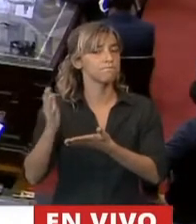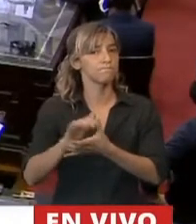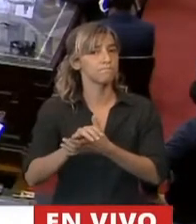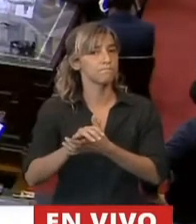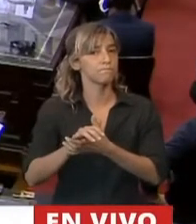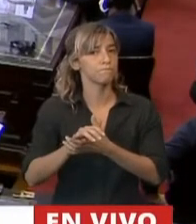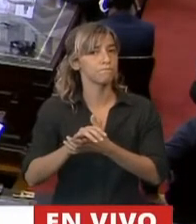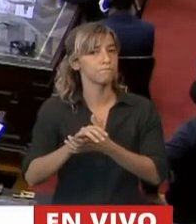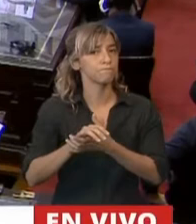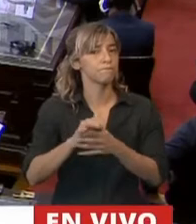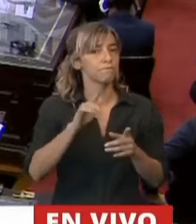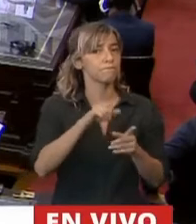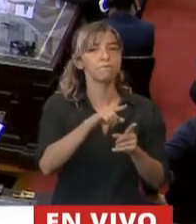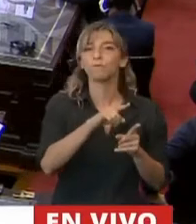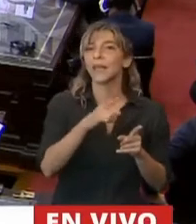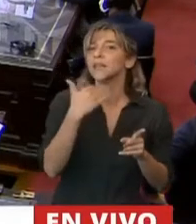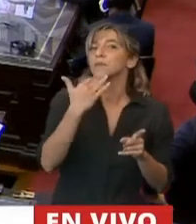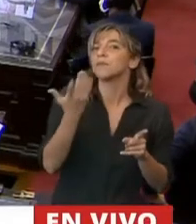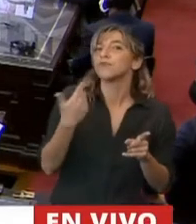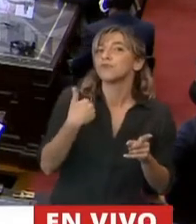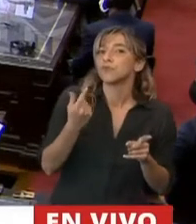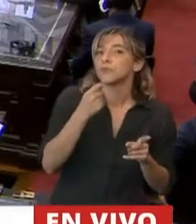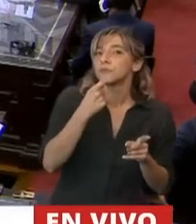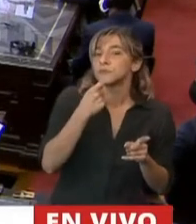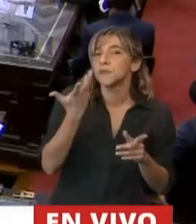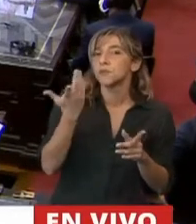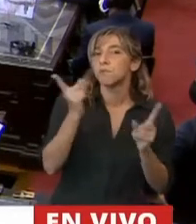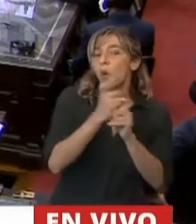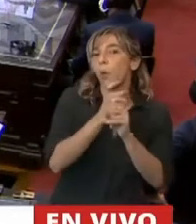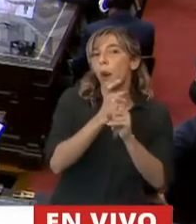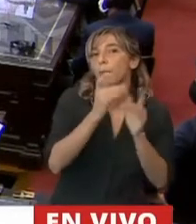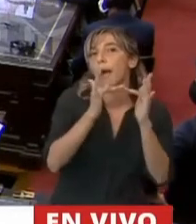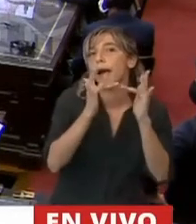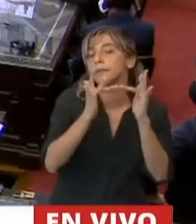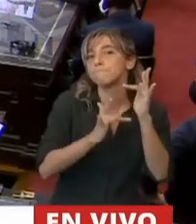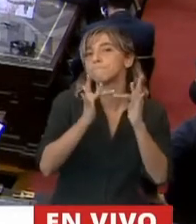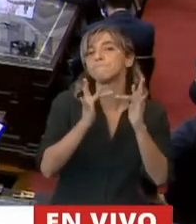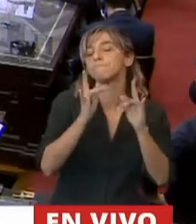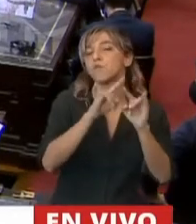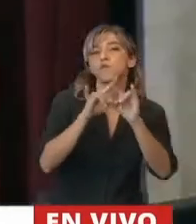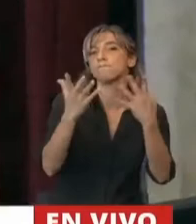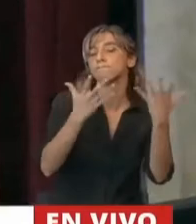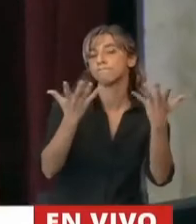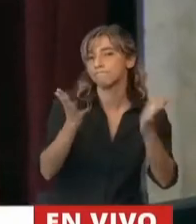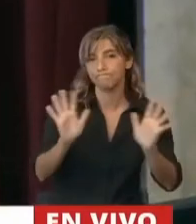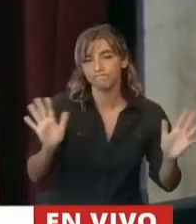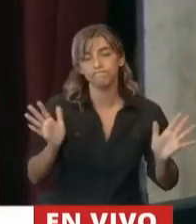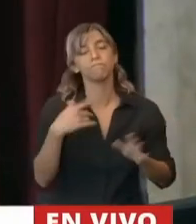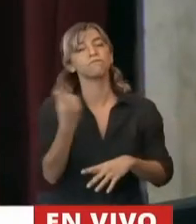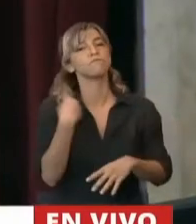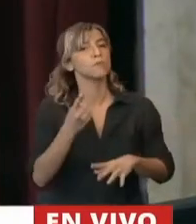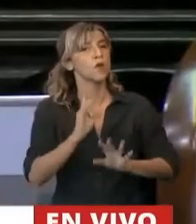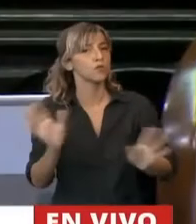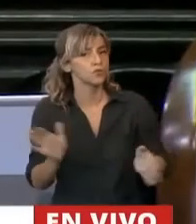no sé si es algún problema de webex bueno presidente entonces simplemente nosotros